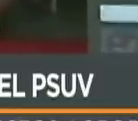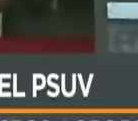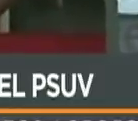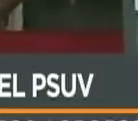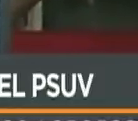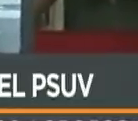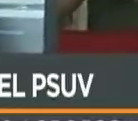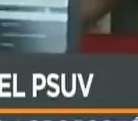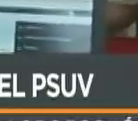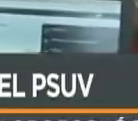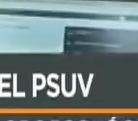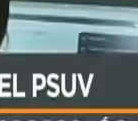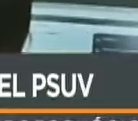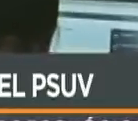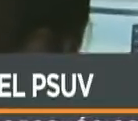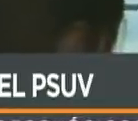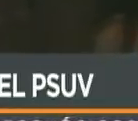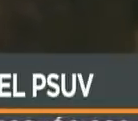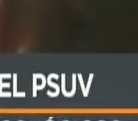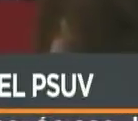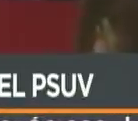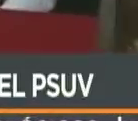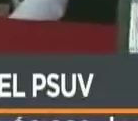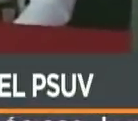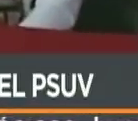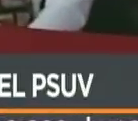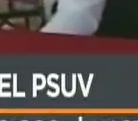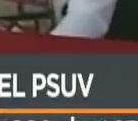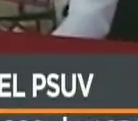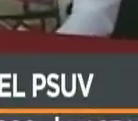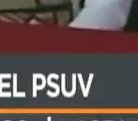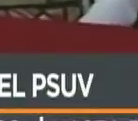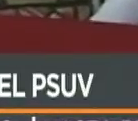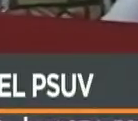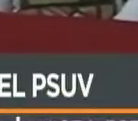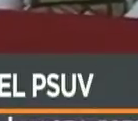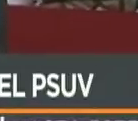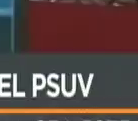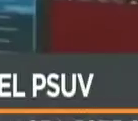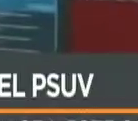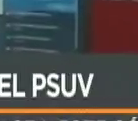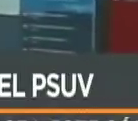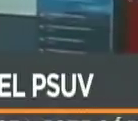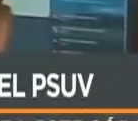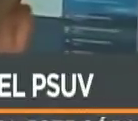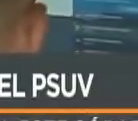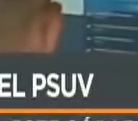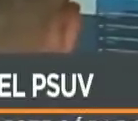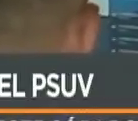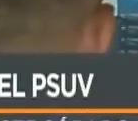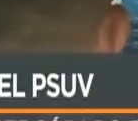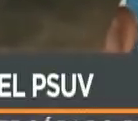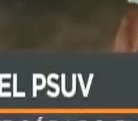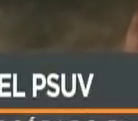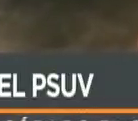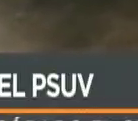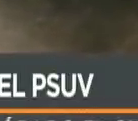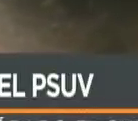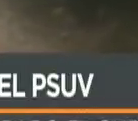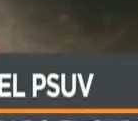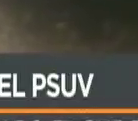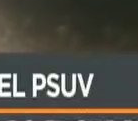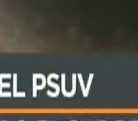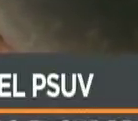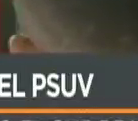presidente Nicolás Maduro a continuar garantizando la estabilidad democrática en el país, a rechazar cualquier forma de